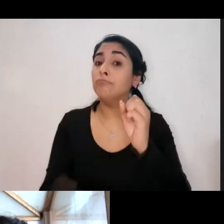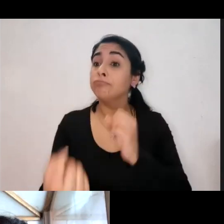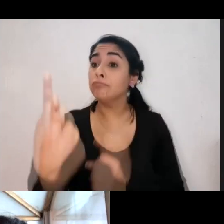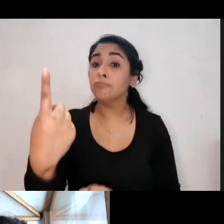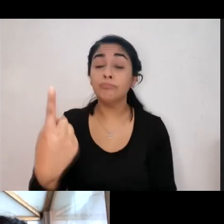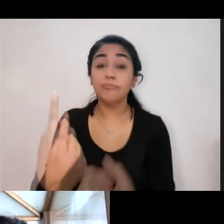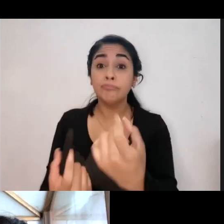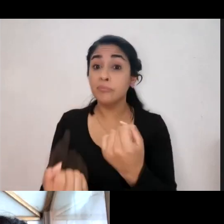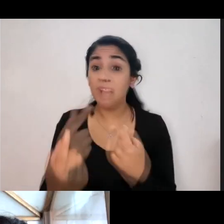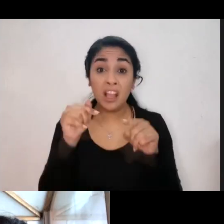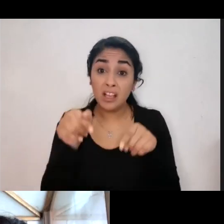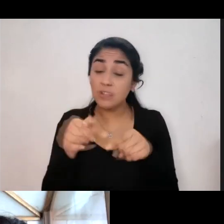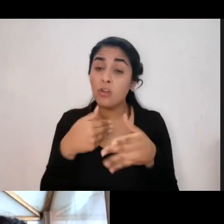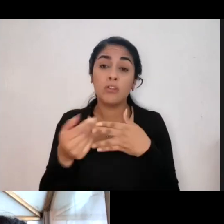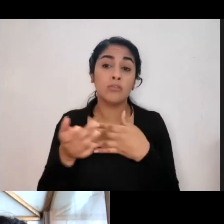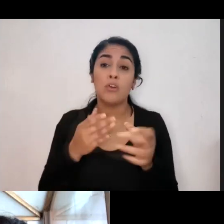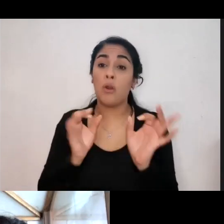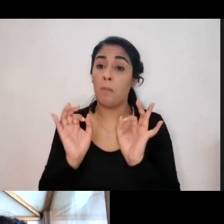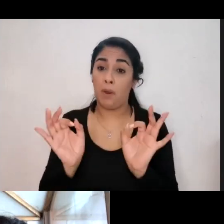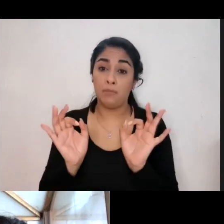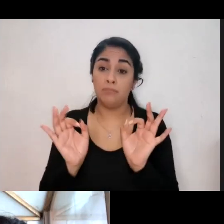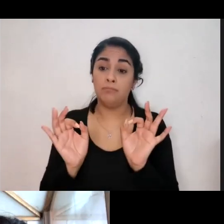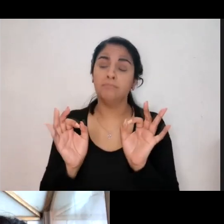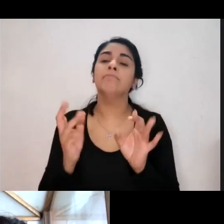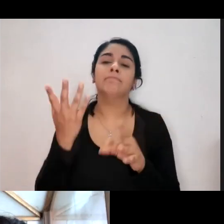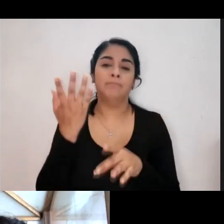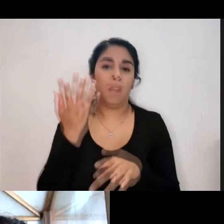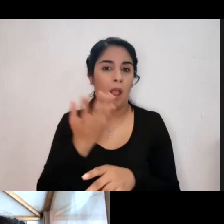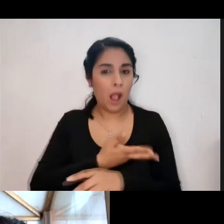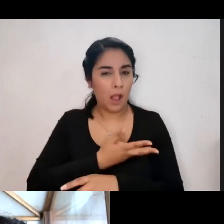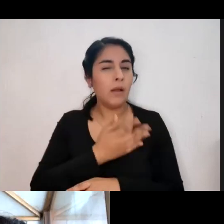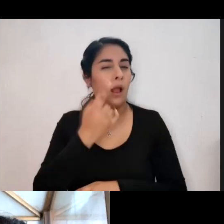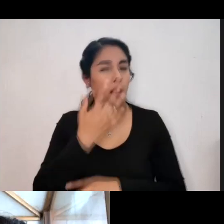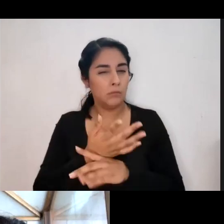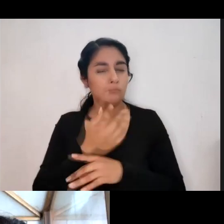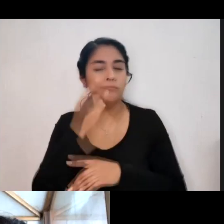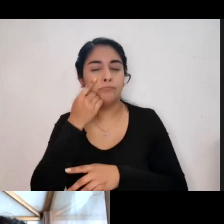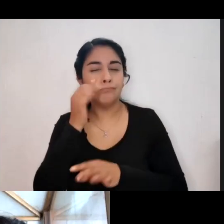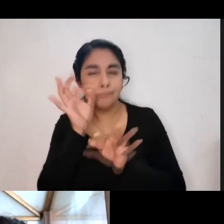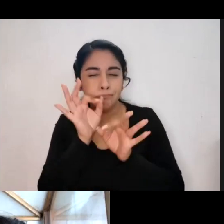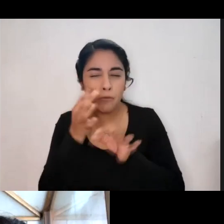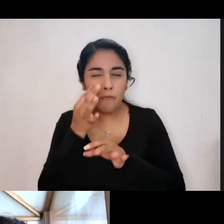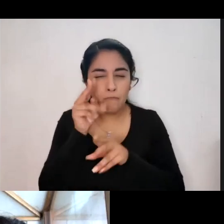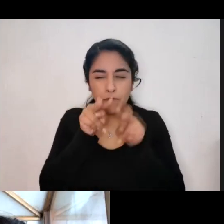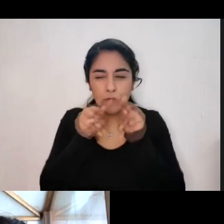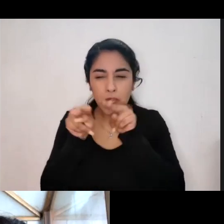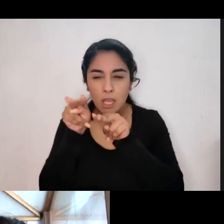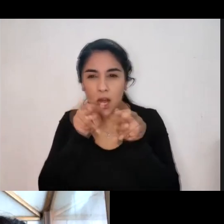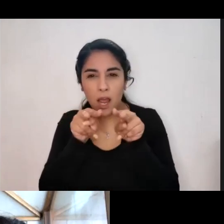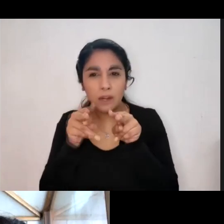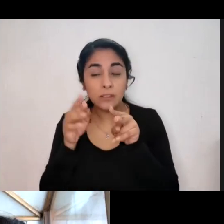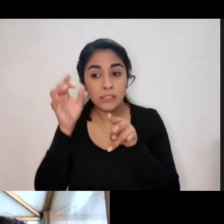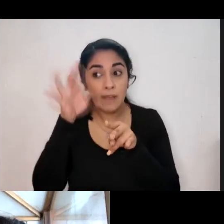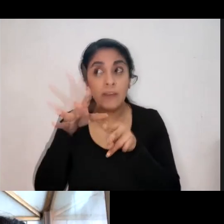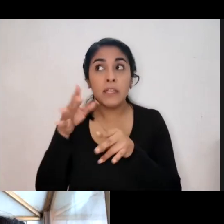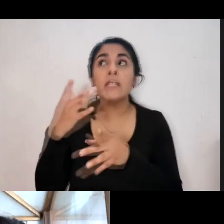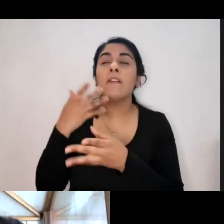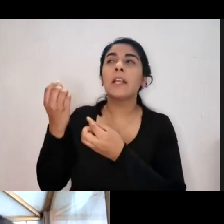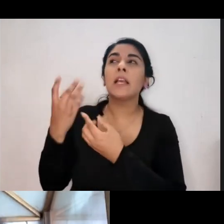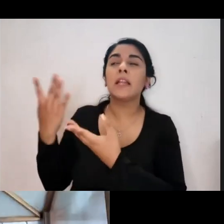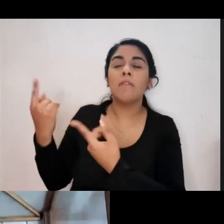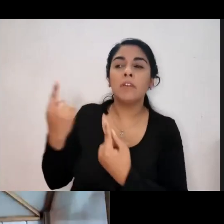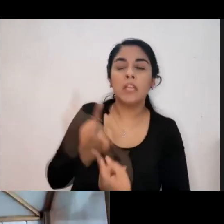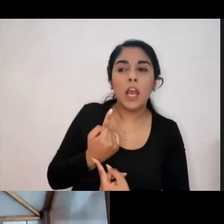normal, ¿sí? Por eso, pero tenemos que tener una vigilancia acorde. Tenemos que saber qué es lo que está entrando, cómo se está